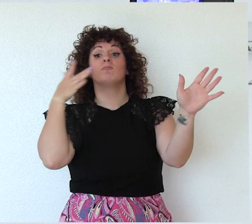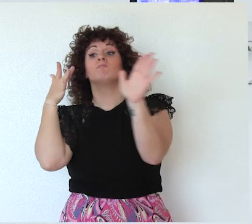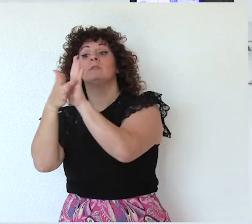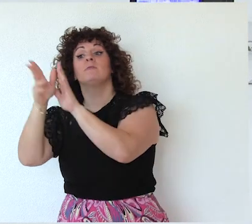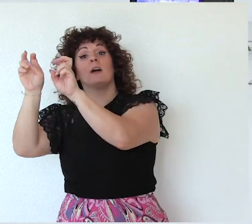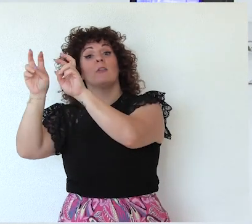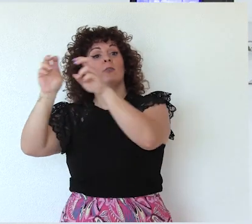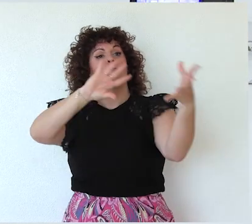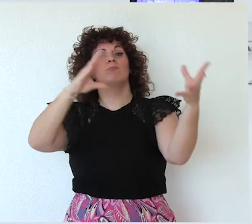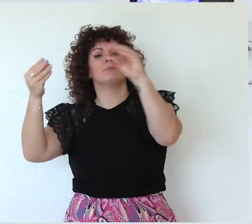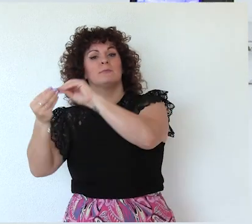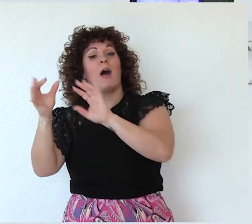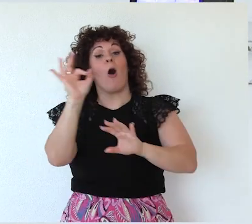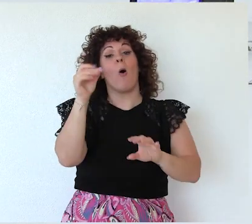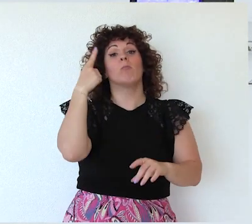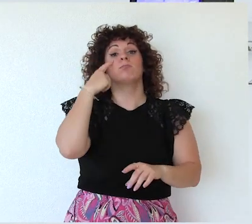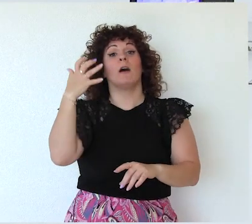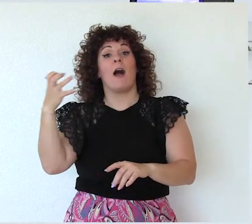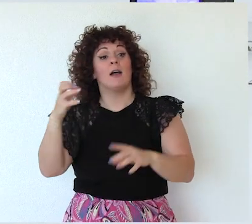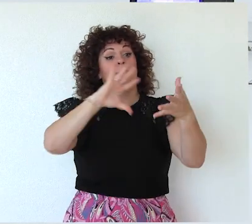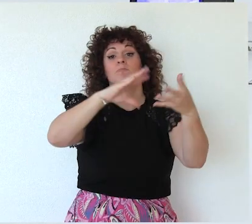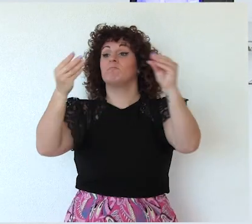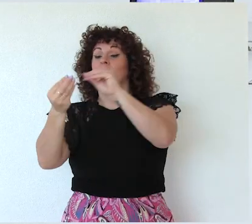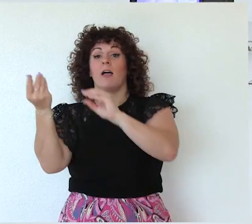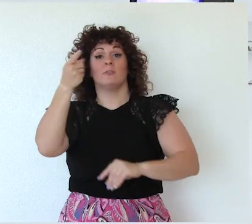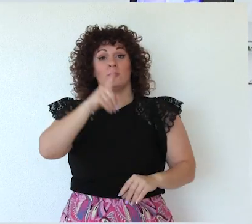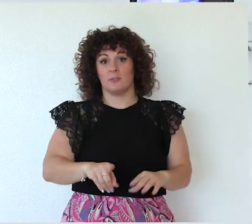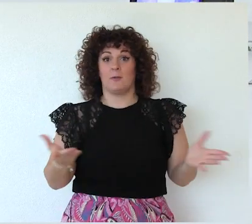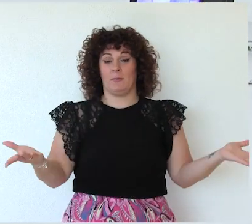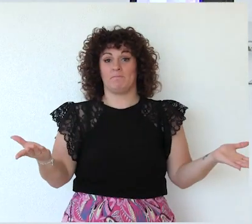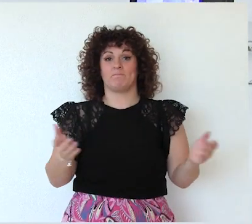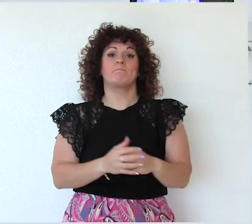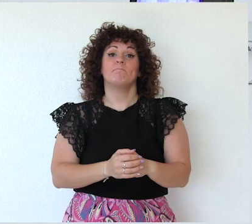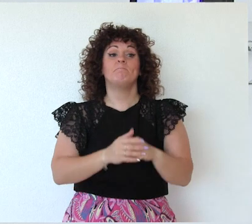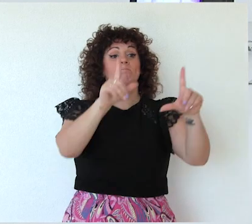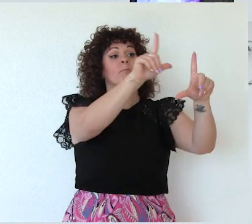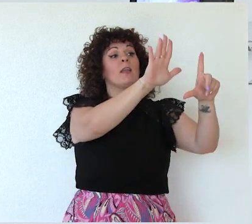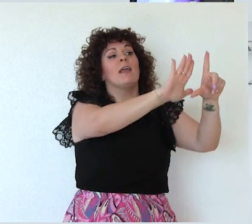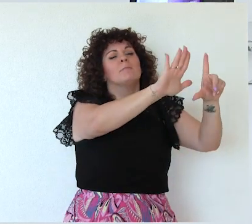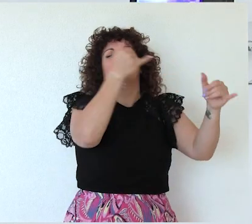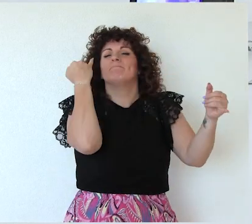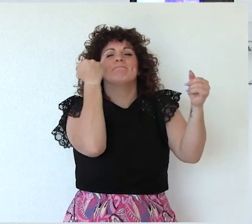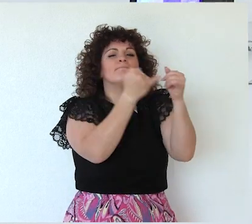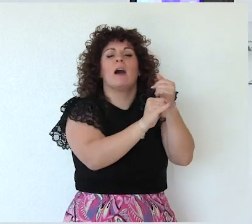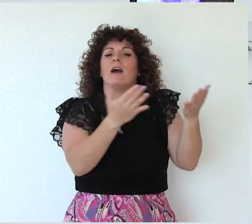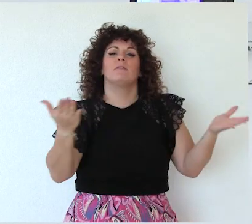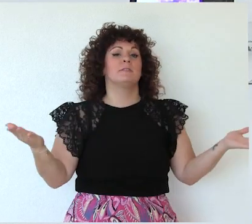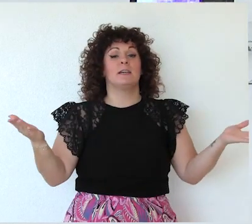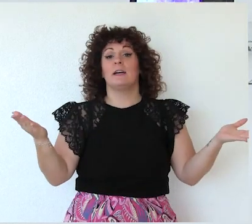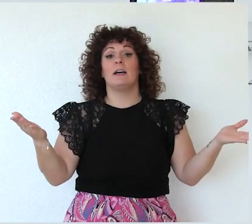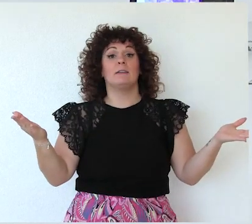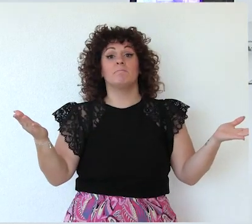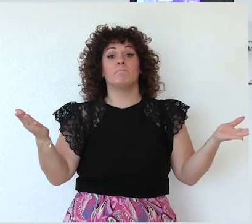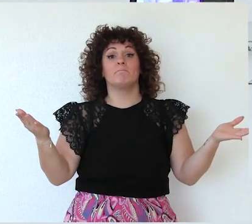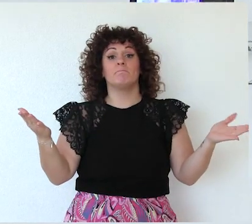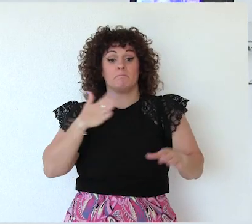menos contextualizarlas en un entorno de arte contemporáneo, como si de alguna manera esas imágenes se convirtieran por